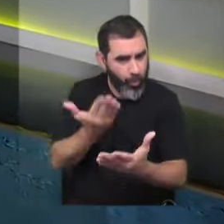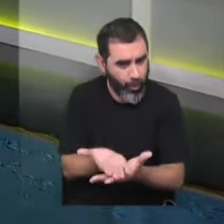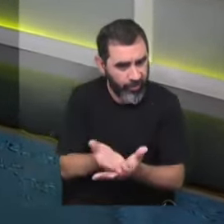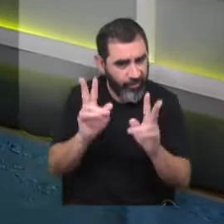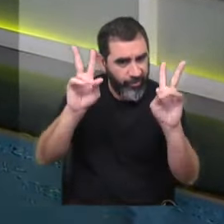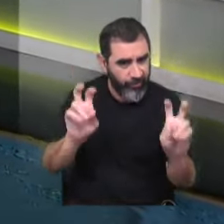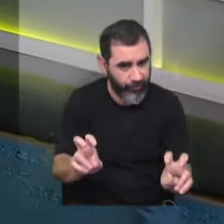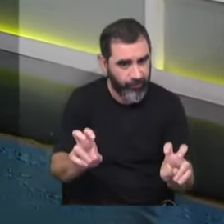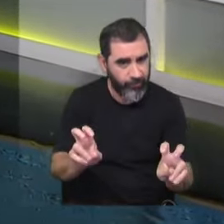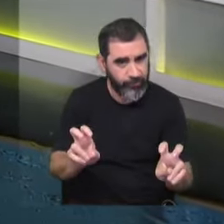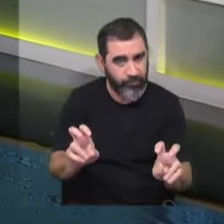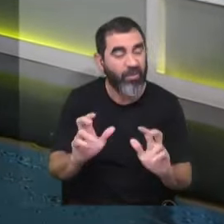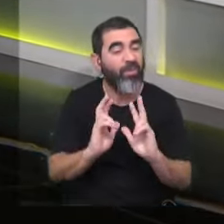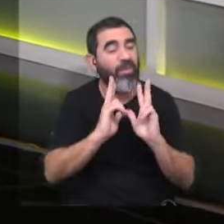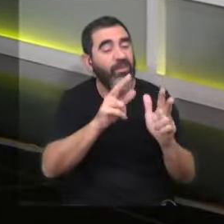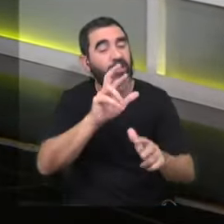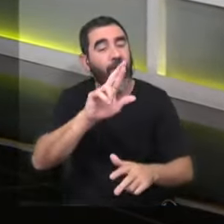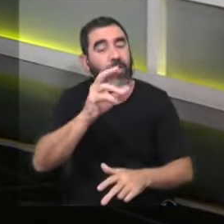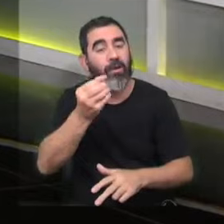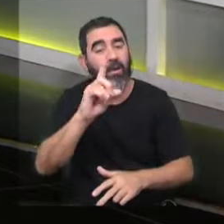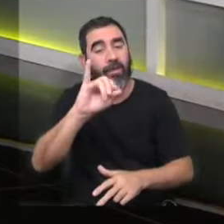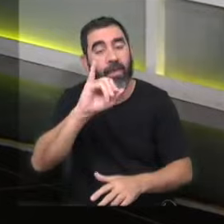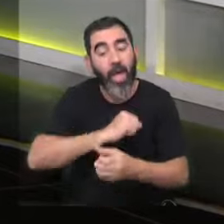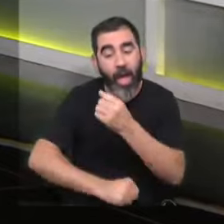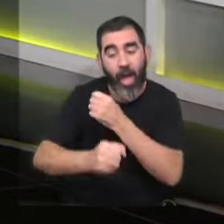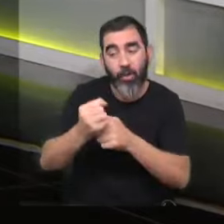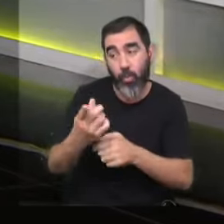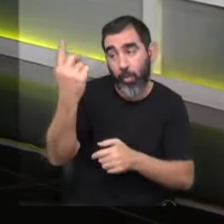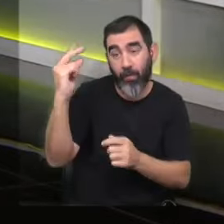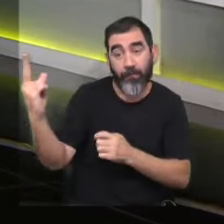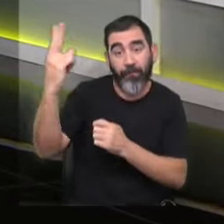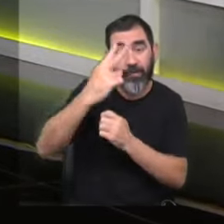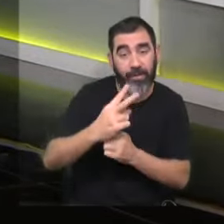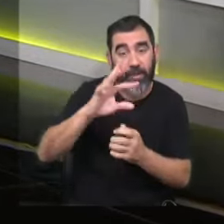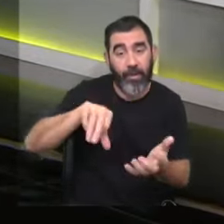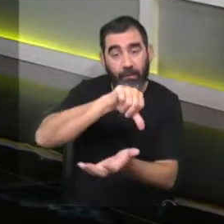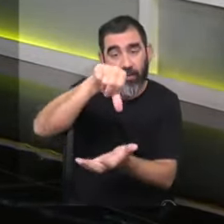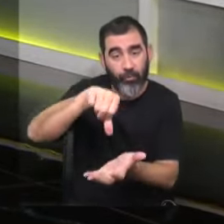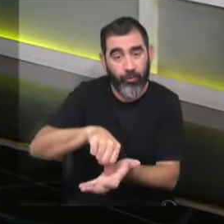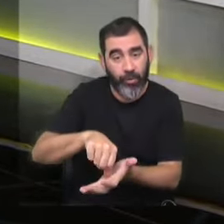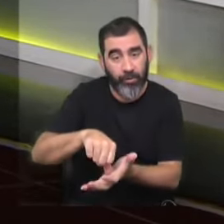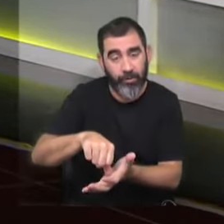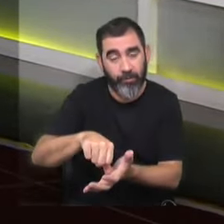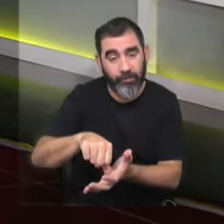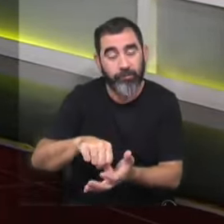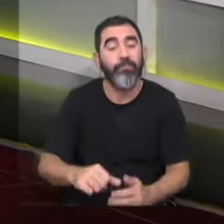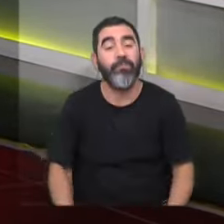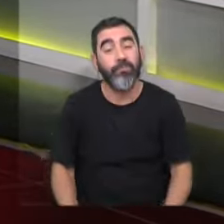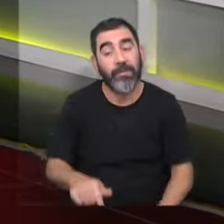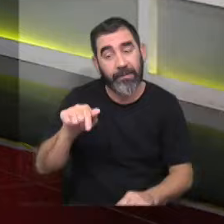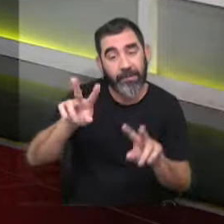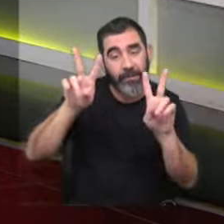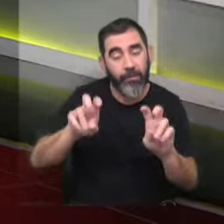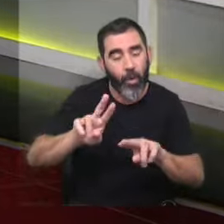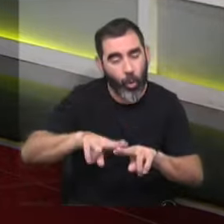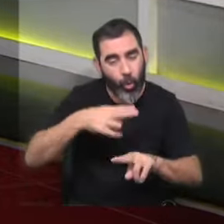Bueno, escuchamos lo que decía Radi cuando el año pasado estuvo aquí en TV Ciudad, en Lado B, y nos quedamos con esa reflexión, y sobre eso vamos